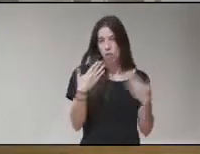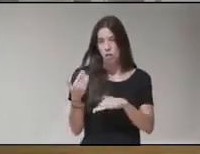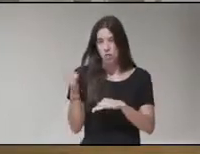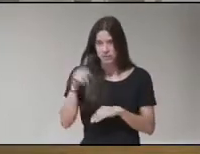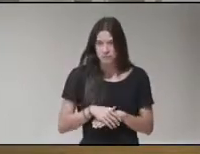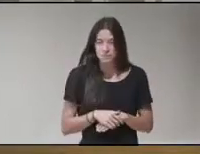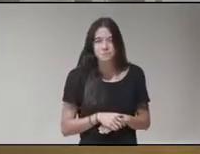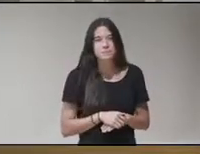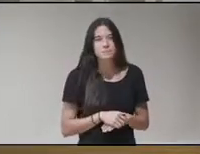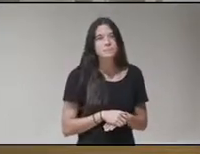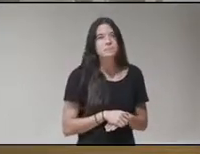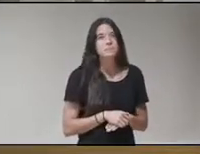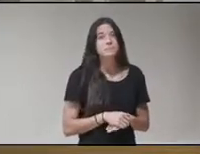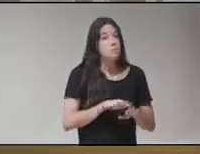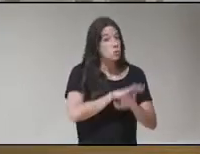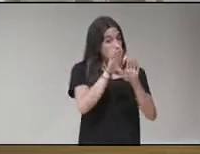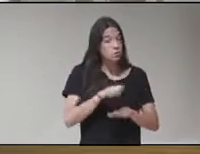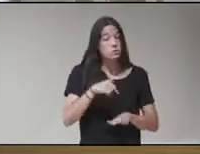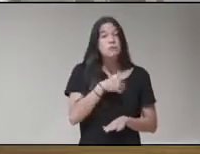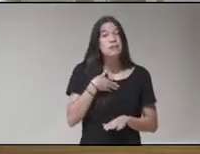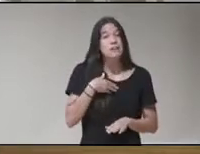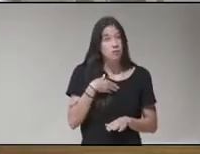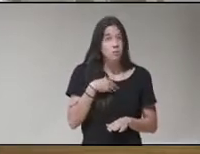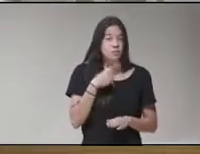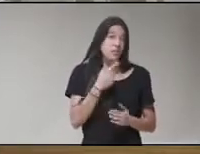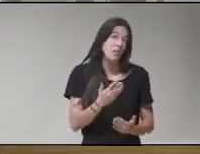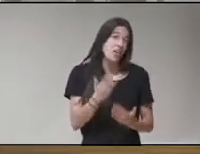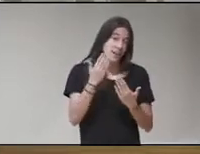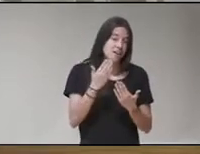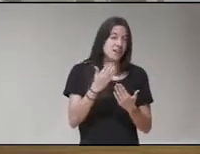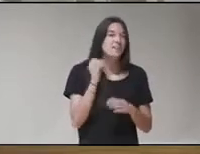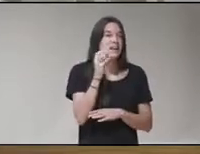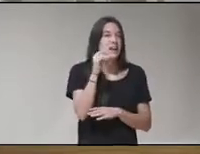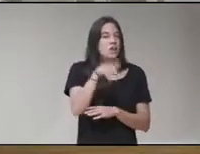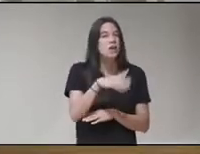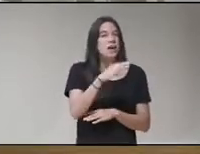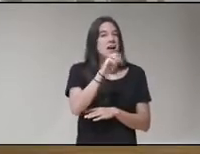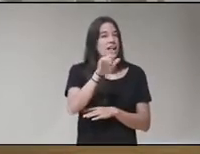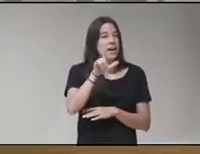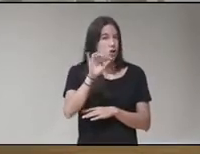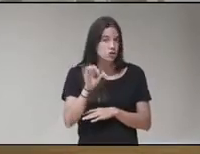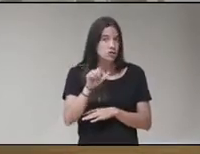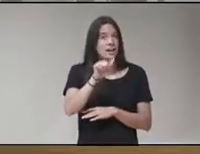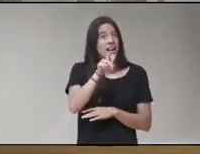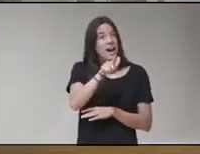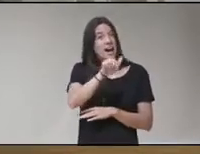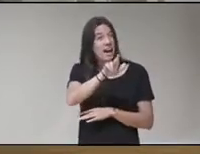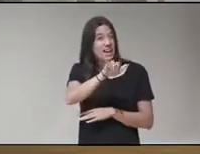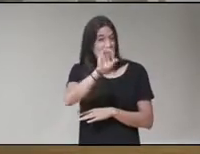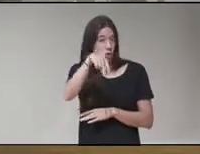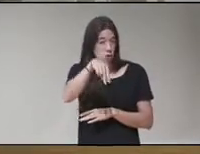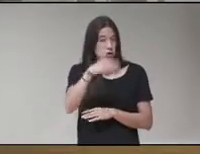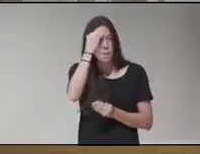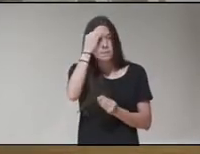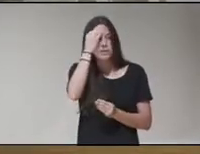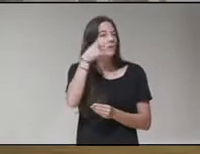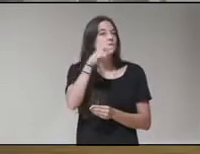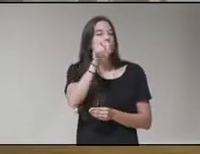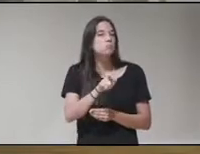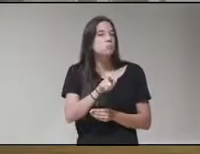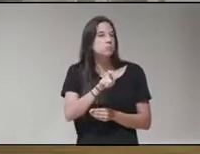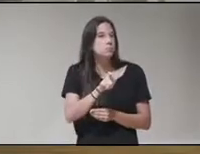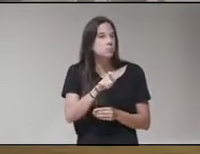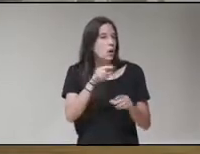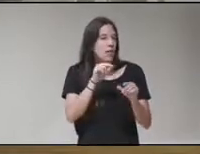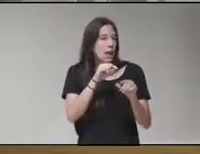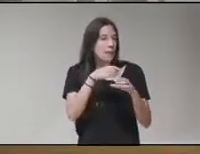último, quisiera dedicar la charla de hoy a Carlos Hardison. Carlos Hardison, yo lo considero un pionero de la microbiología, fue